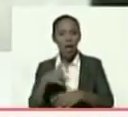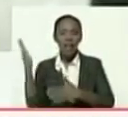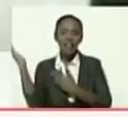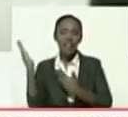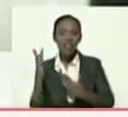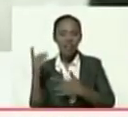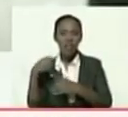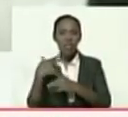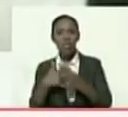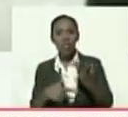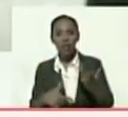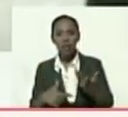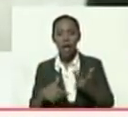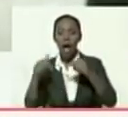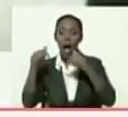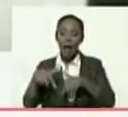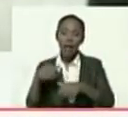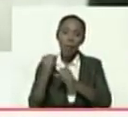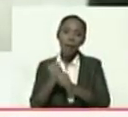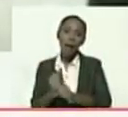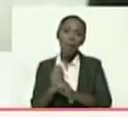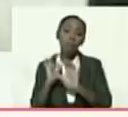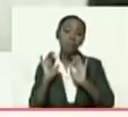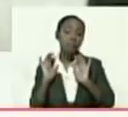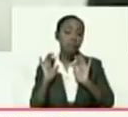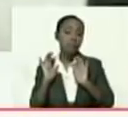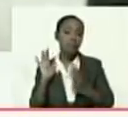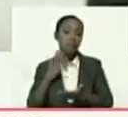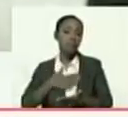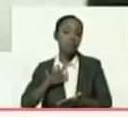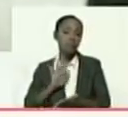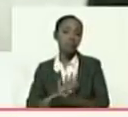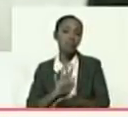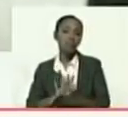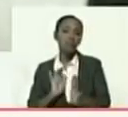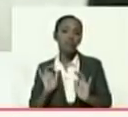para Venezuela, aquí los esperamos. Tranquilos, nosotros en verdad...